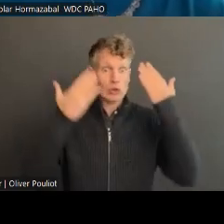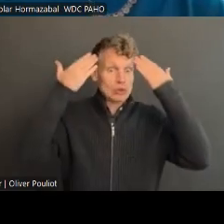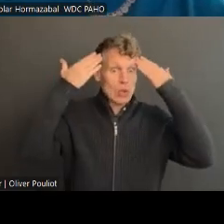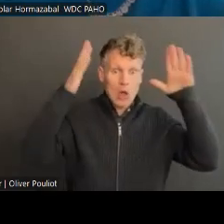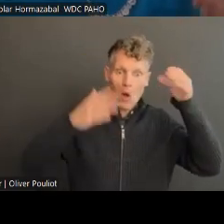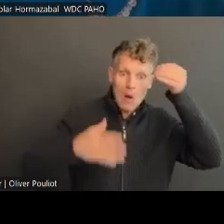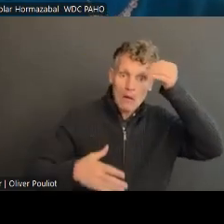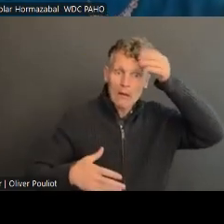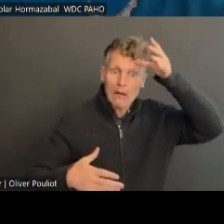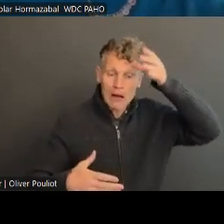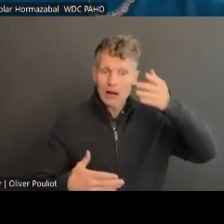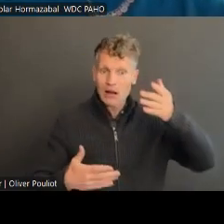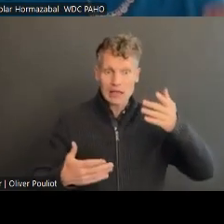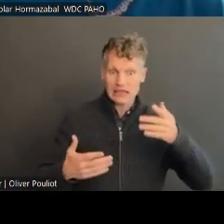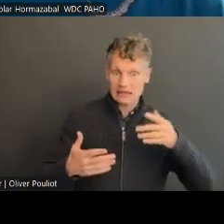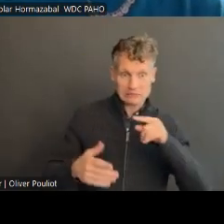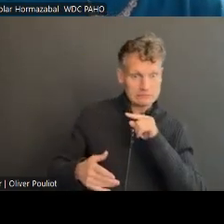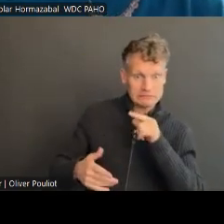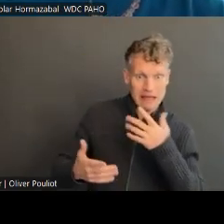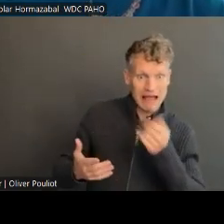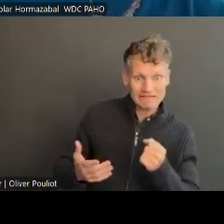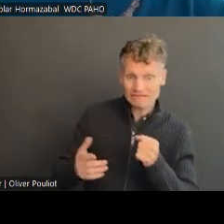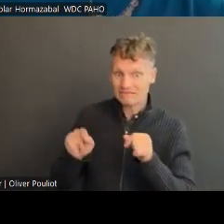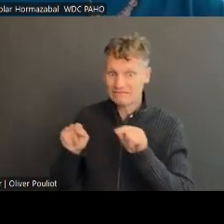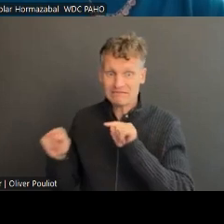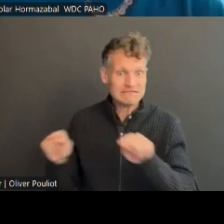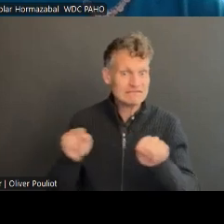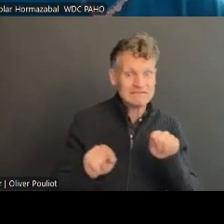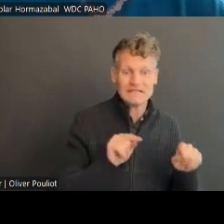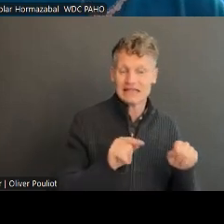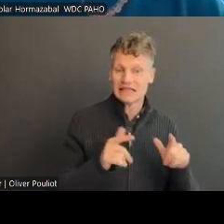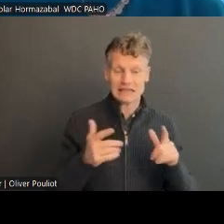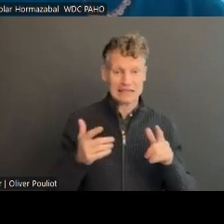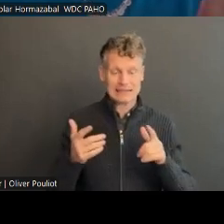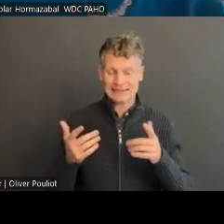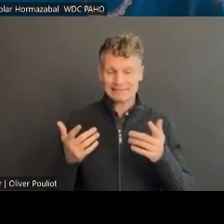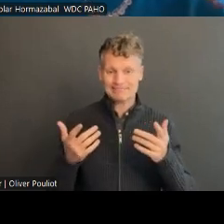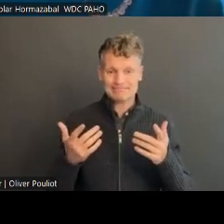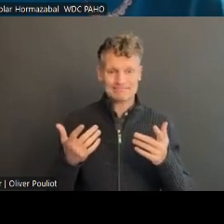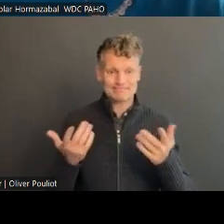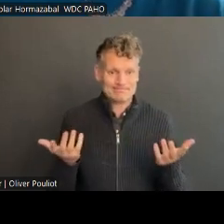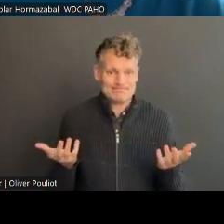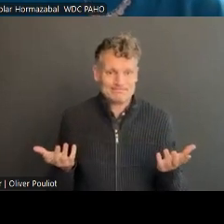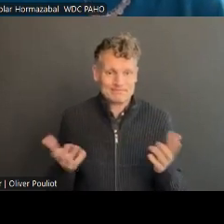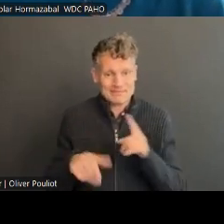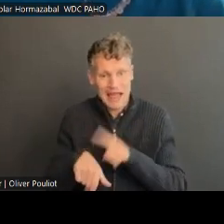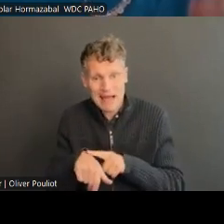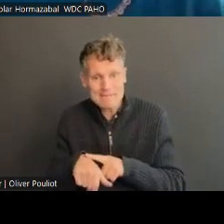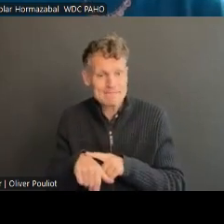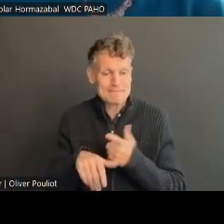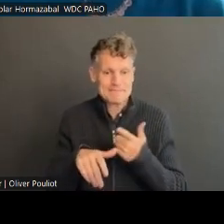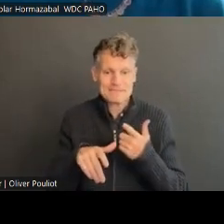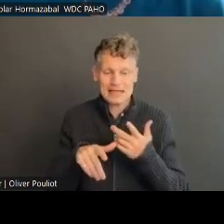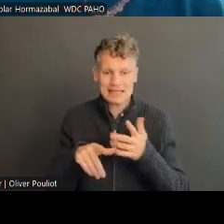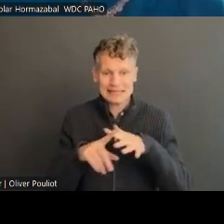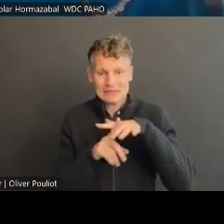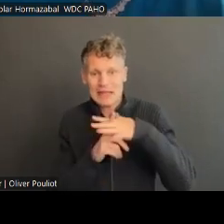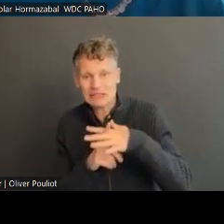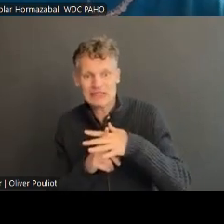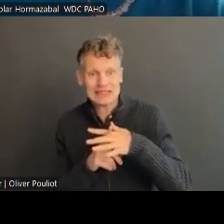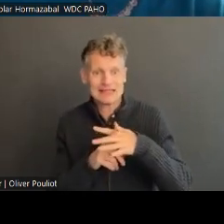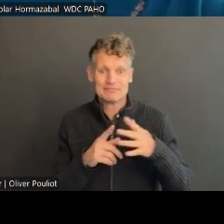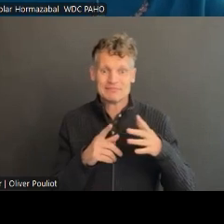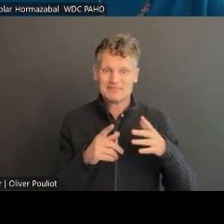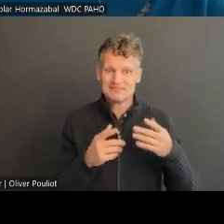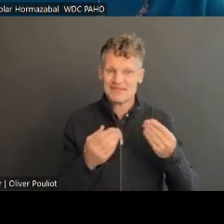social, en términos de los tiempos y las condiciones, que el personal de salud está sobrepasado, ¿cierto?, sin tiempo frente a